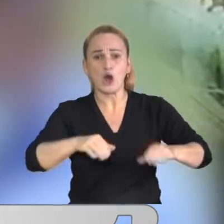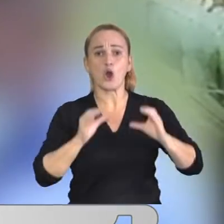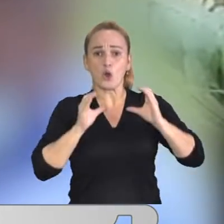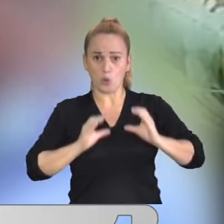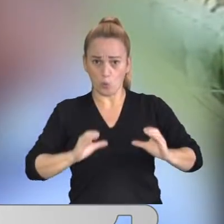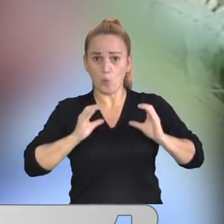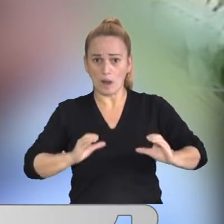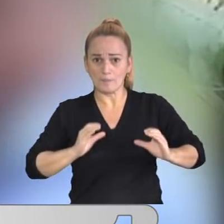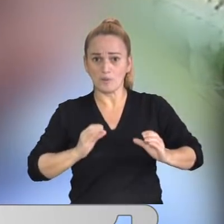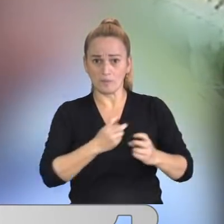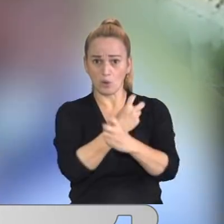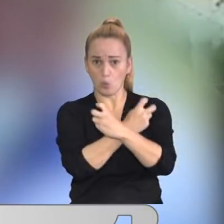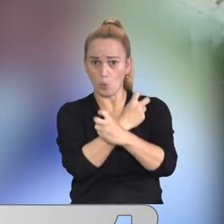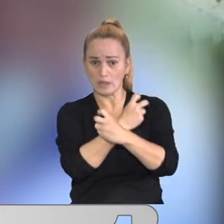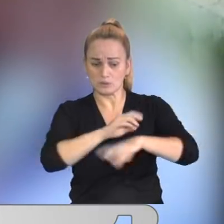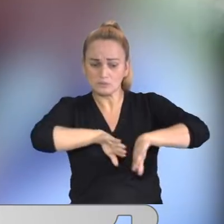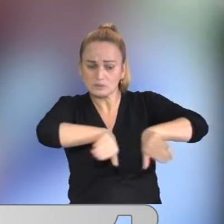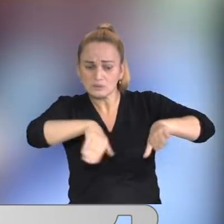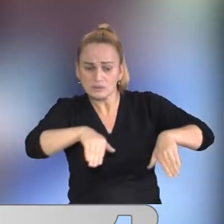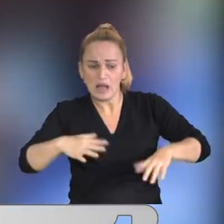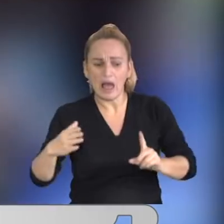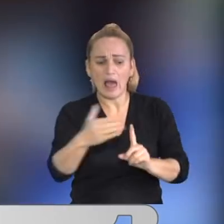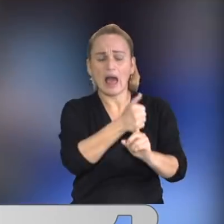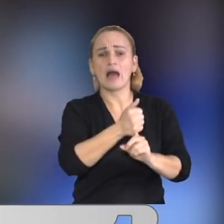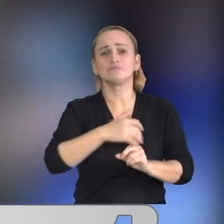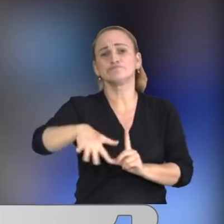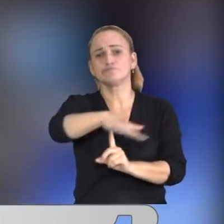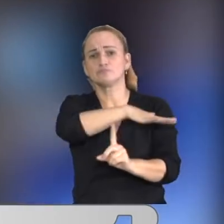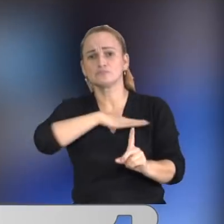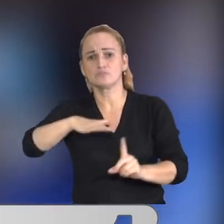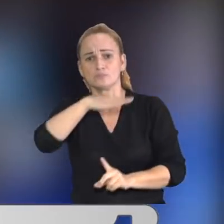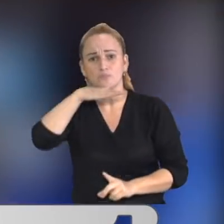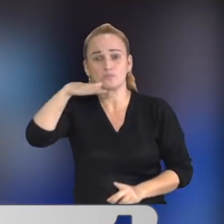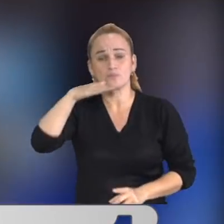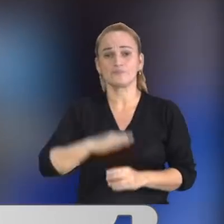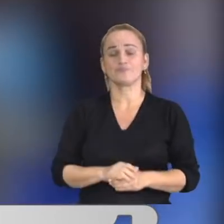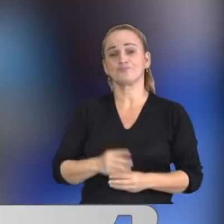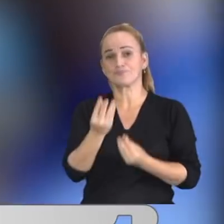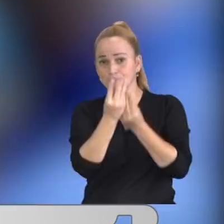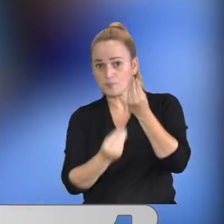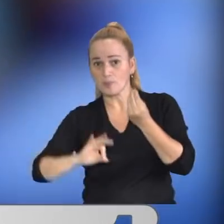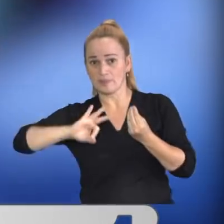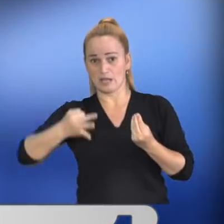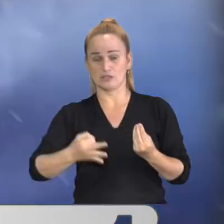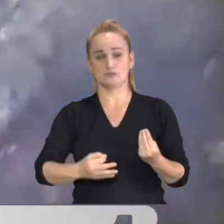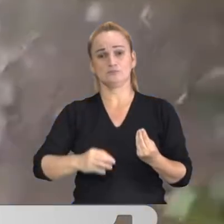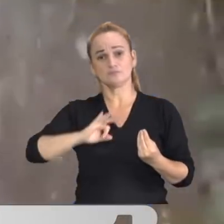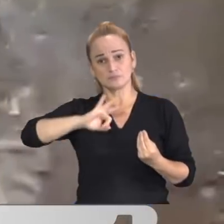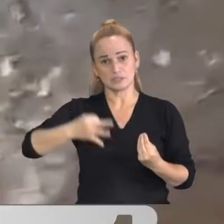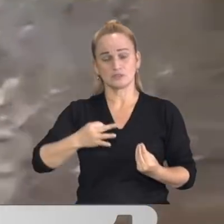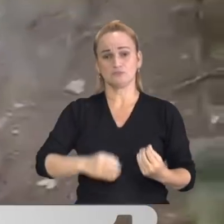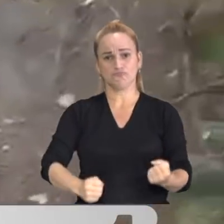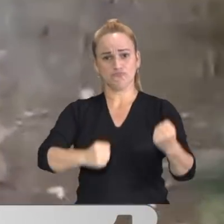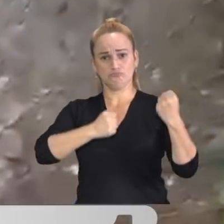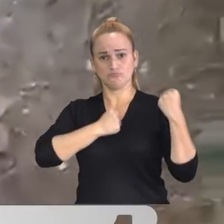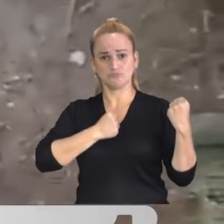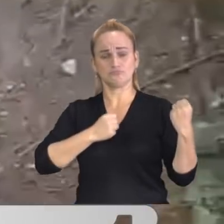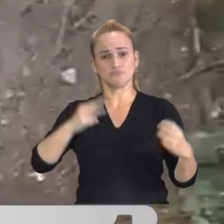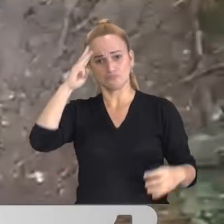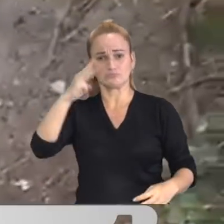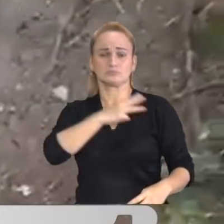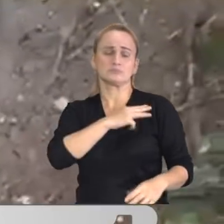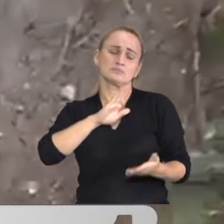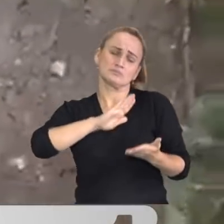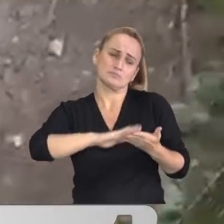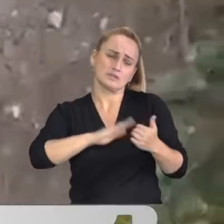en esta zona rural del municipio. Por su parte, la tercera brigada del ejército respondió que primero ofreciéndole excusas a toda